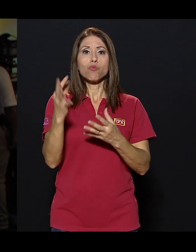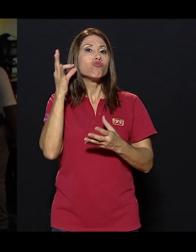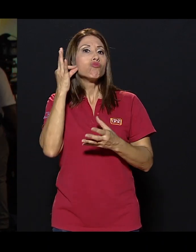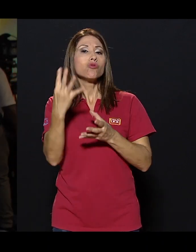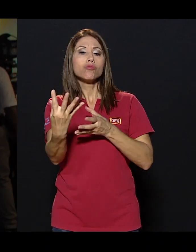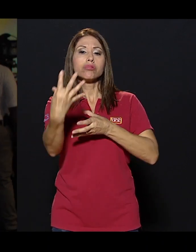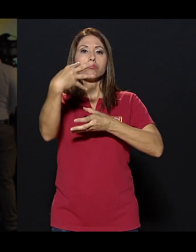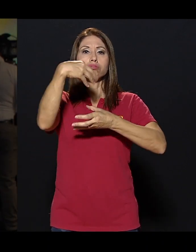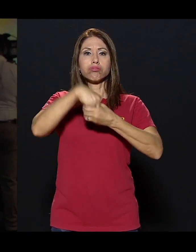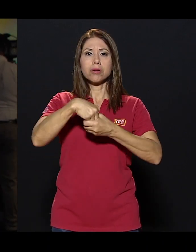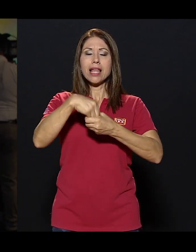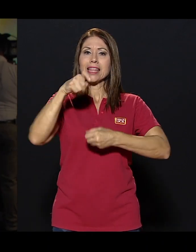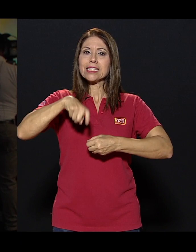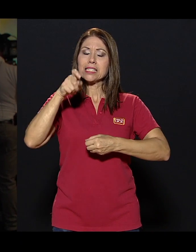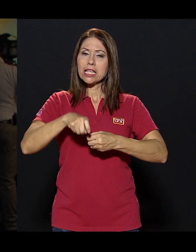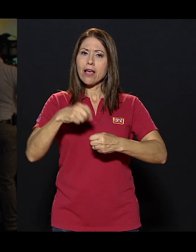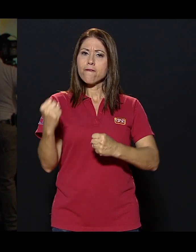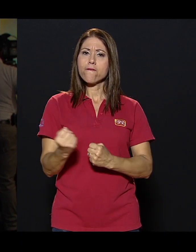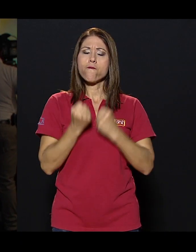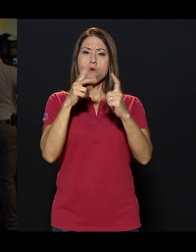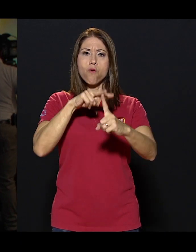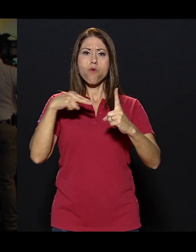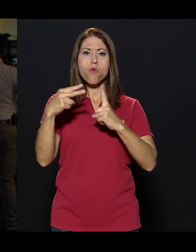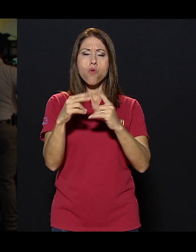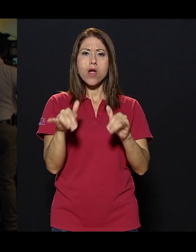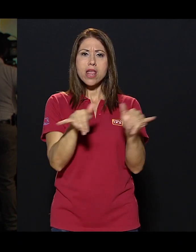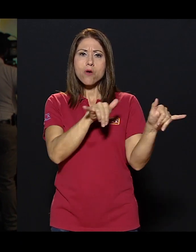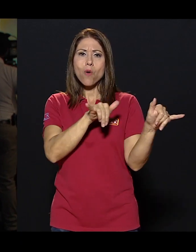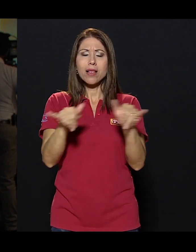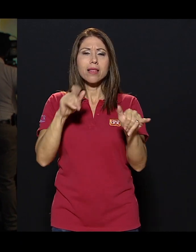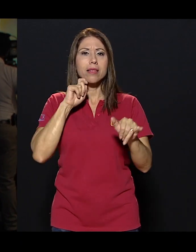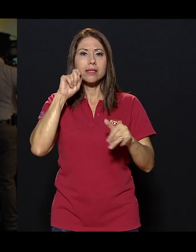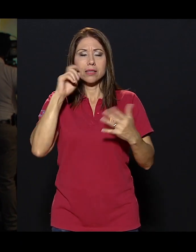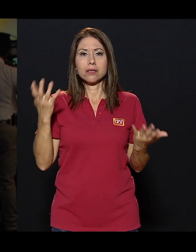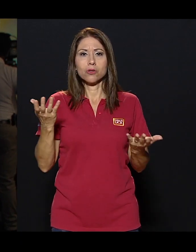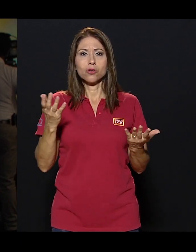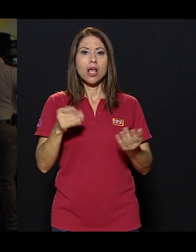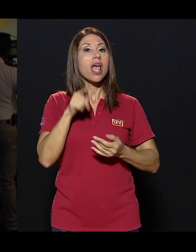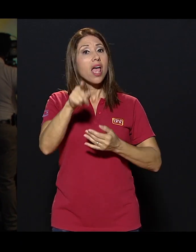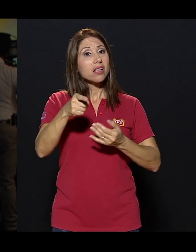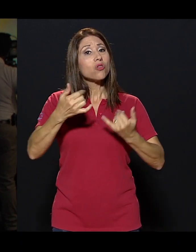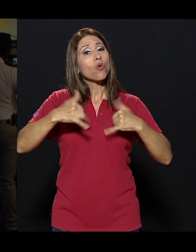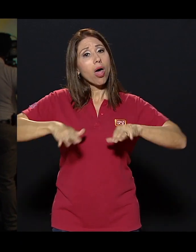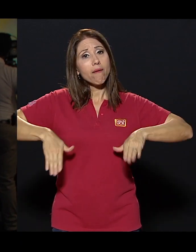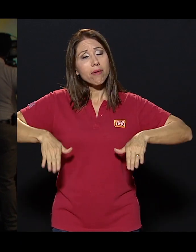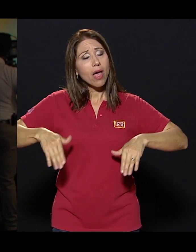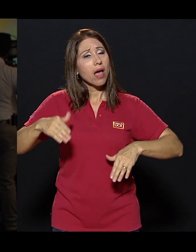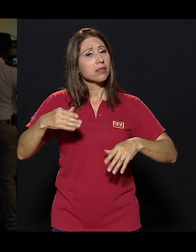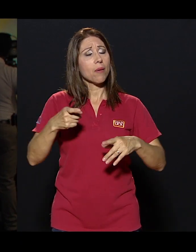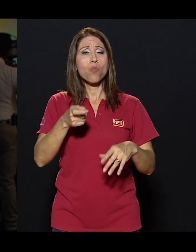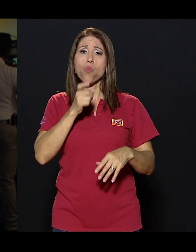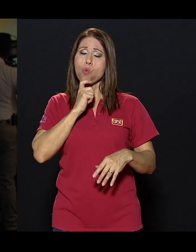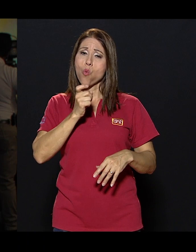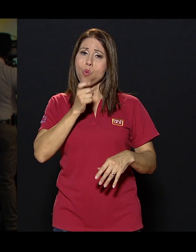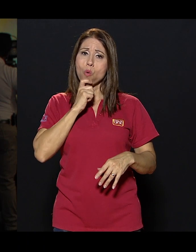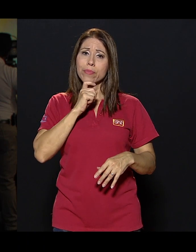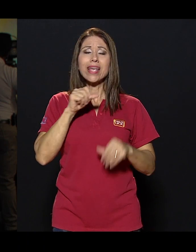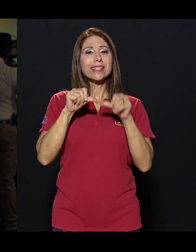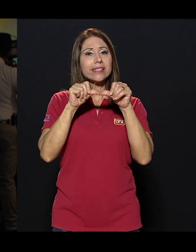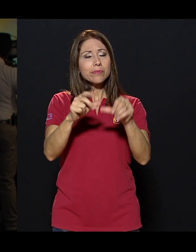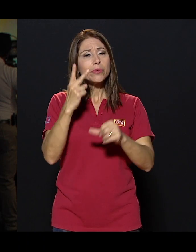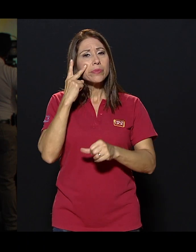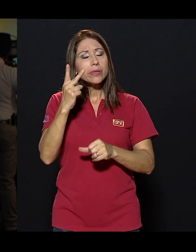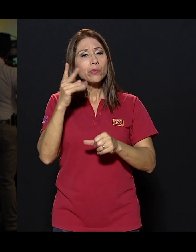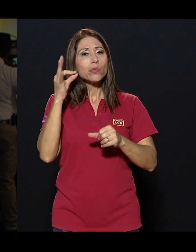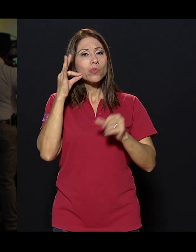de las mujeres, necesita tener una fuerte perspectiva de igualdad entre los sexos y eso todavía estamos muy lejos de ocuparlo. Seguimos viendo que las mujeres